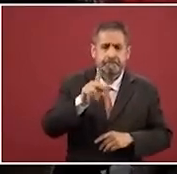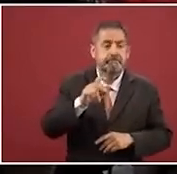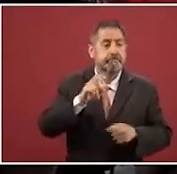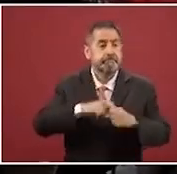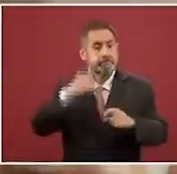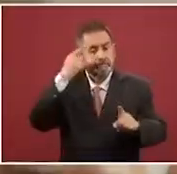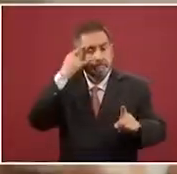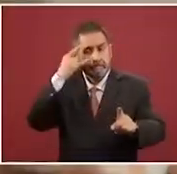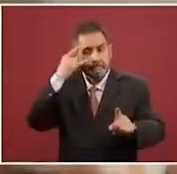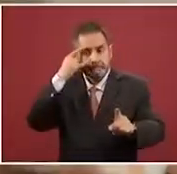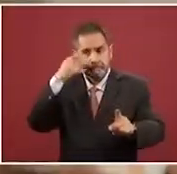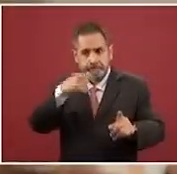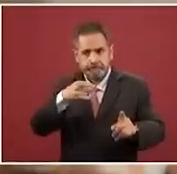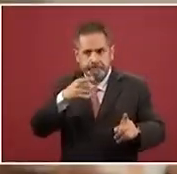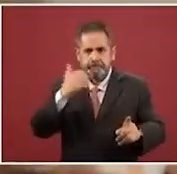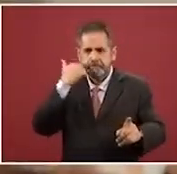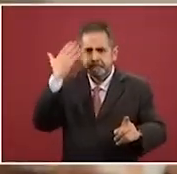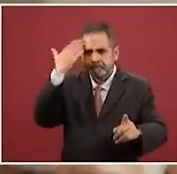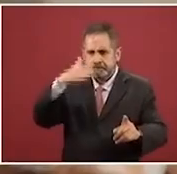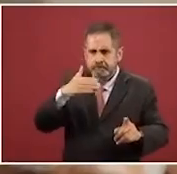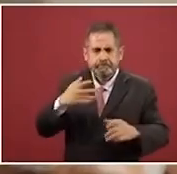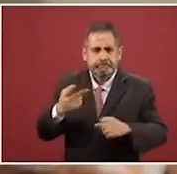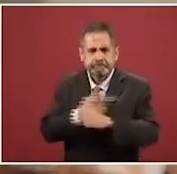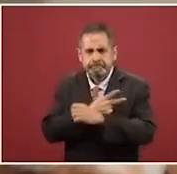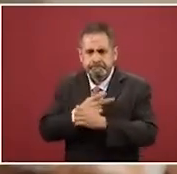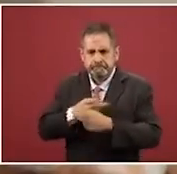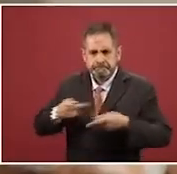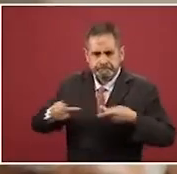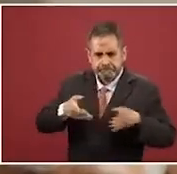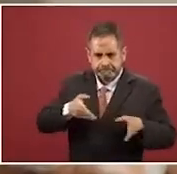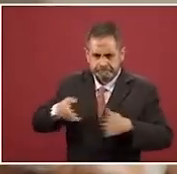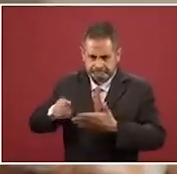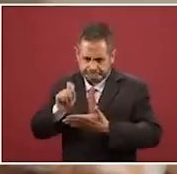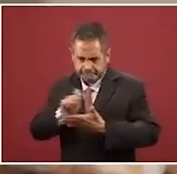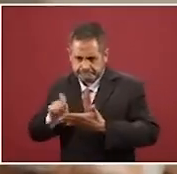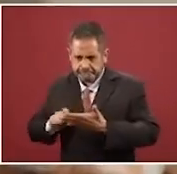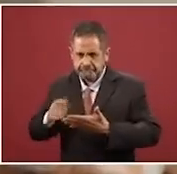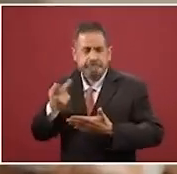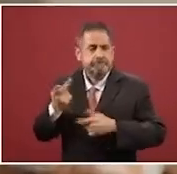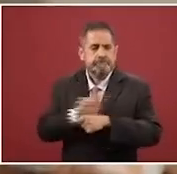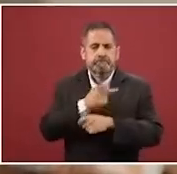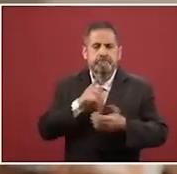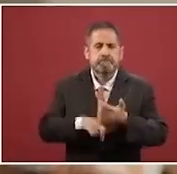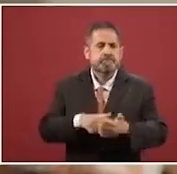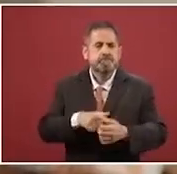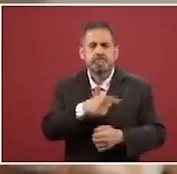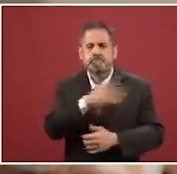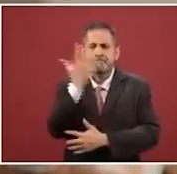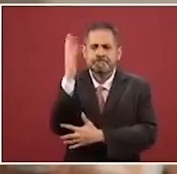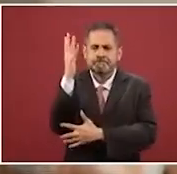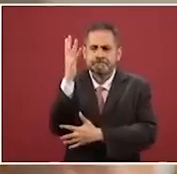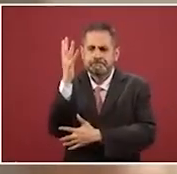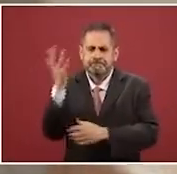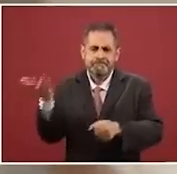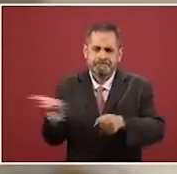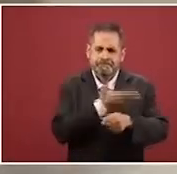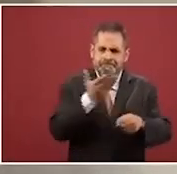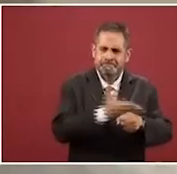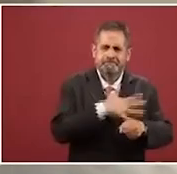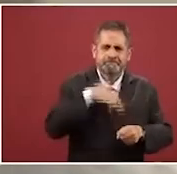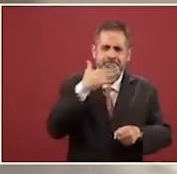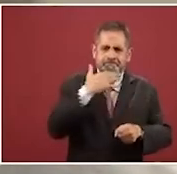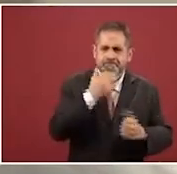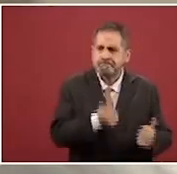y me gustaría saber si ya se tienen las estrategias para combatir el tráfico de maderas que hay en la zona, una de las